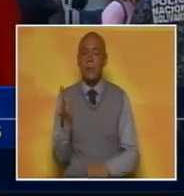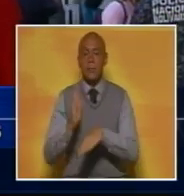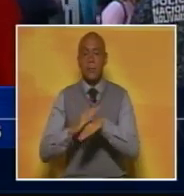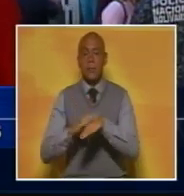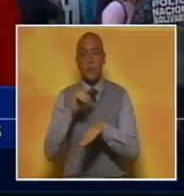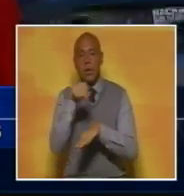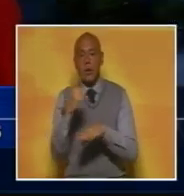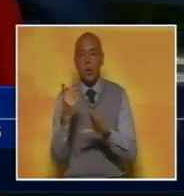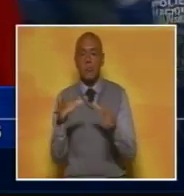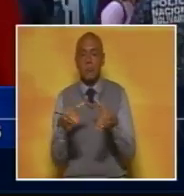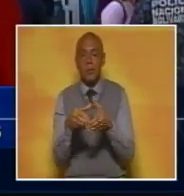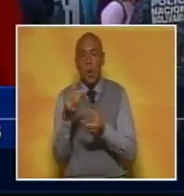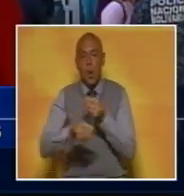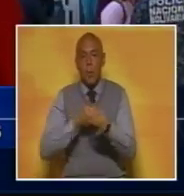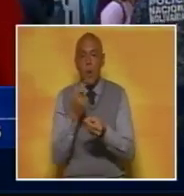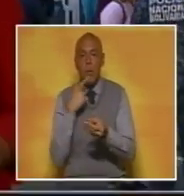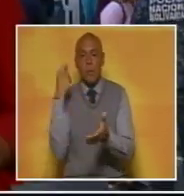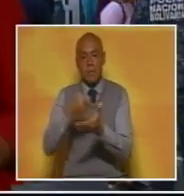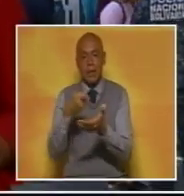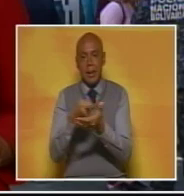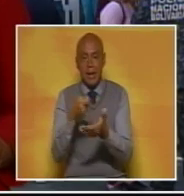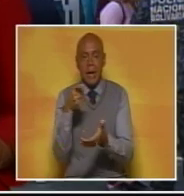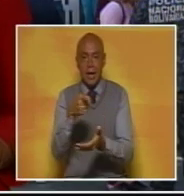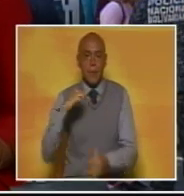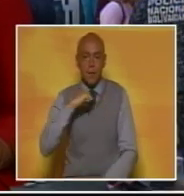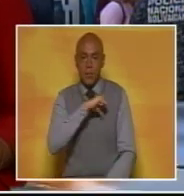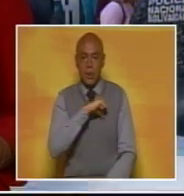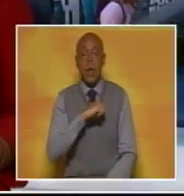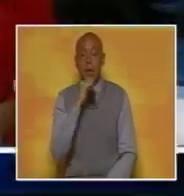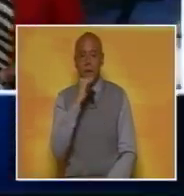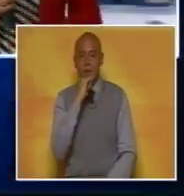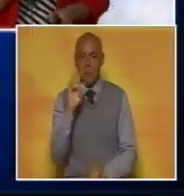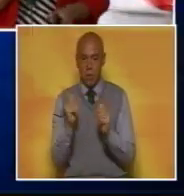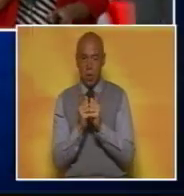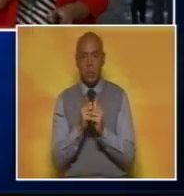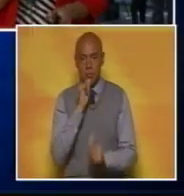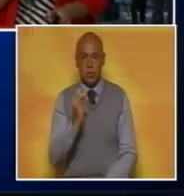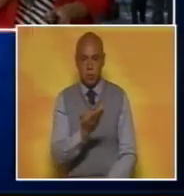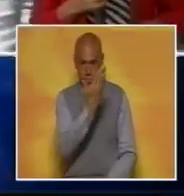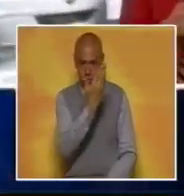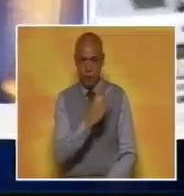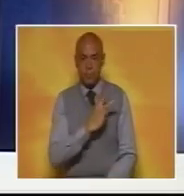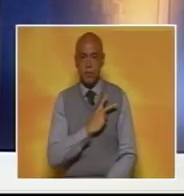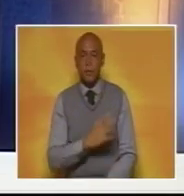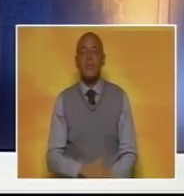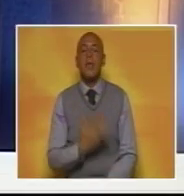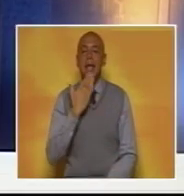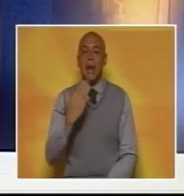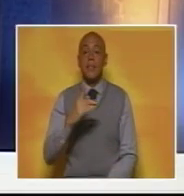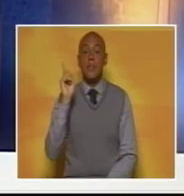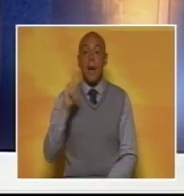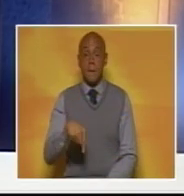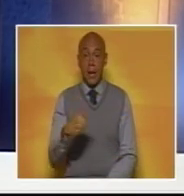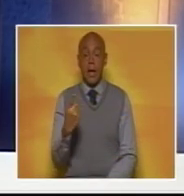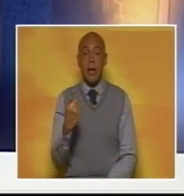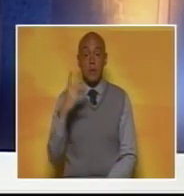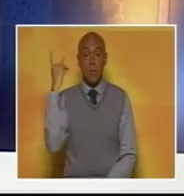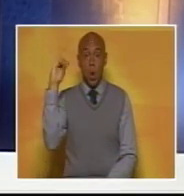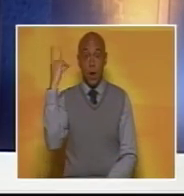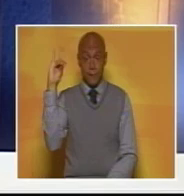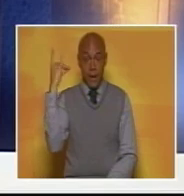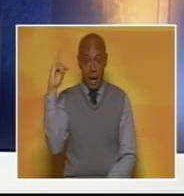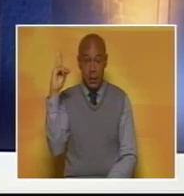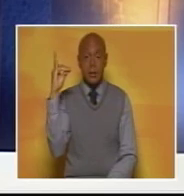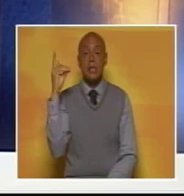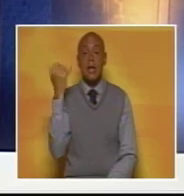suficientes recursos para poder pagar sus propios tratamientos. Con esta información regresamos con ustedes. Gracias, Nelcy. El gobierno de Bolivia informó